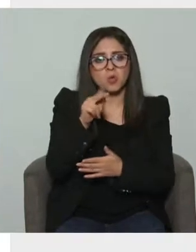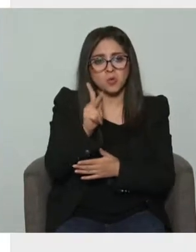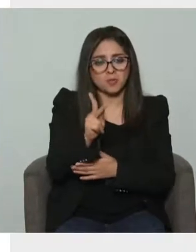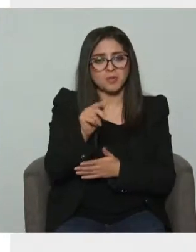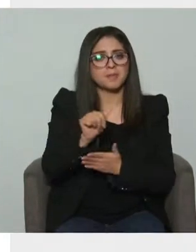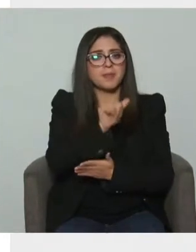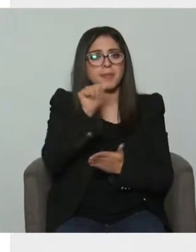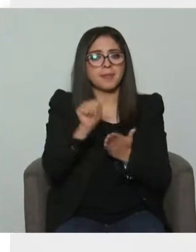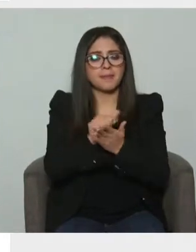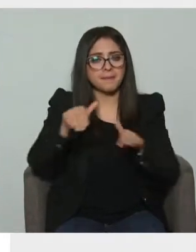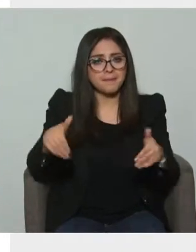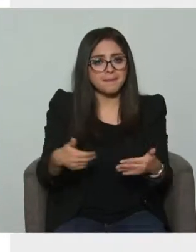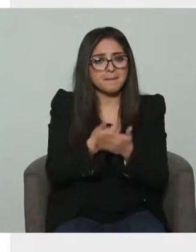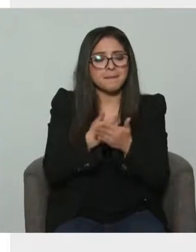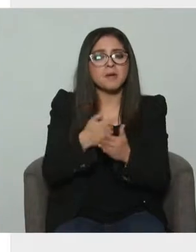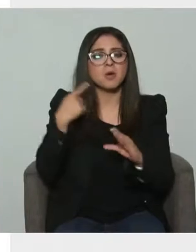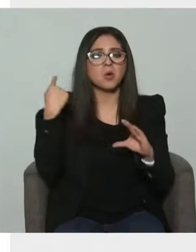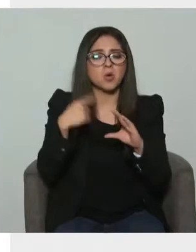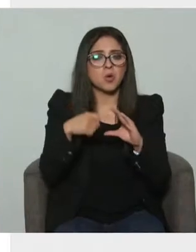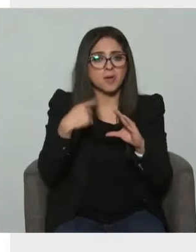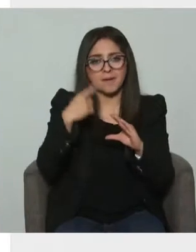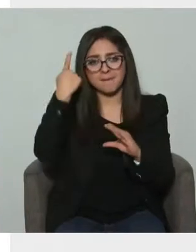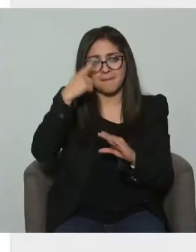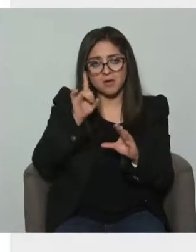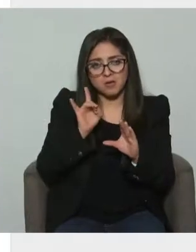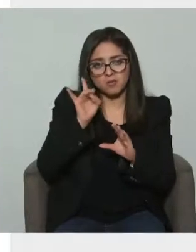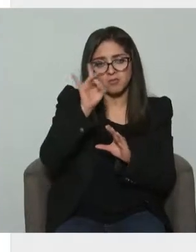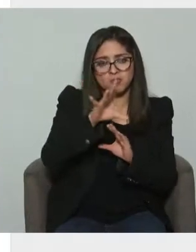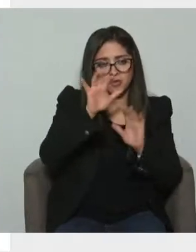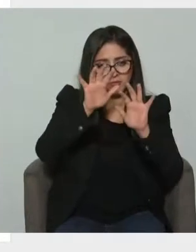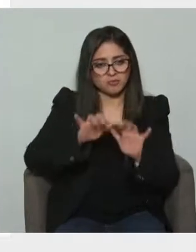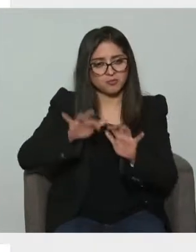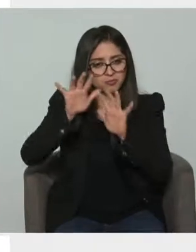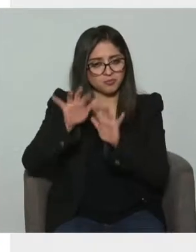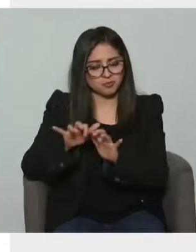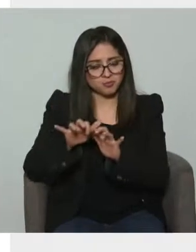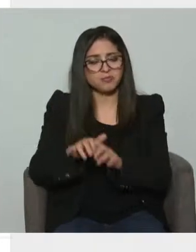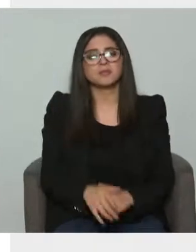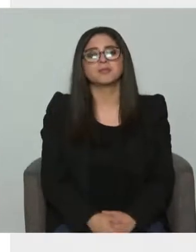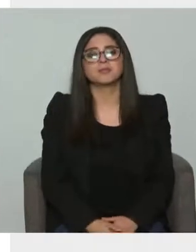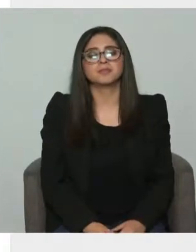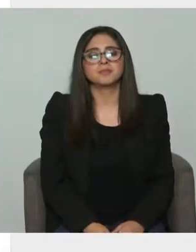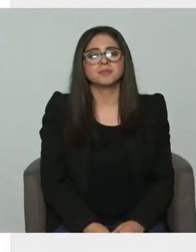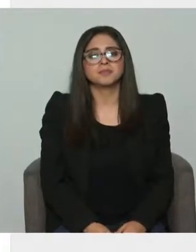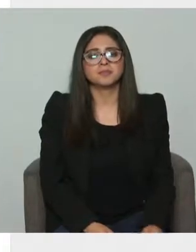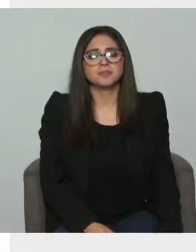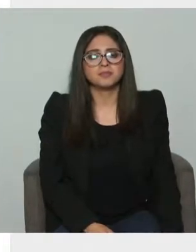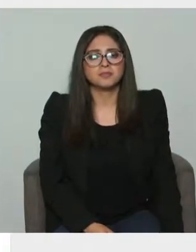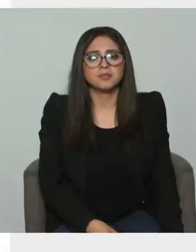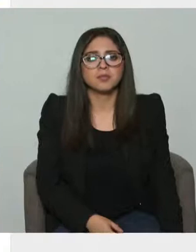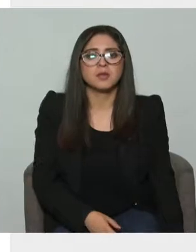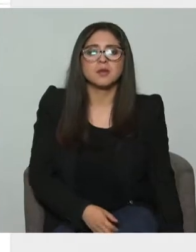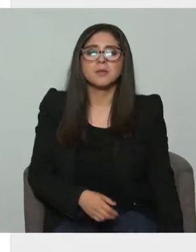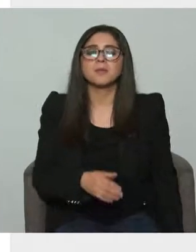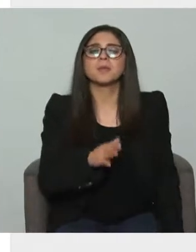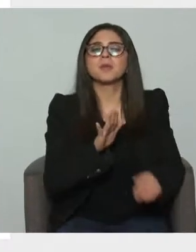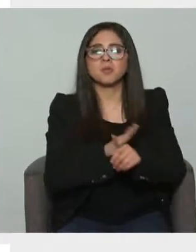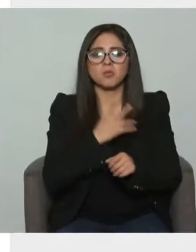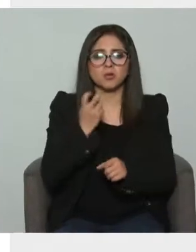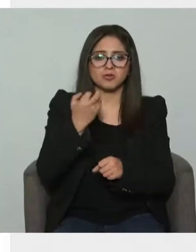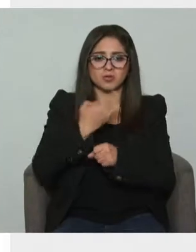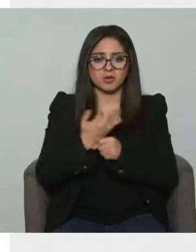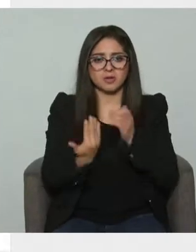nacimiento y un correo electrónico para poder ingresar. Y bueno, pues es por eso que esta llamada con Rosaura